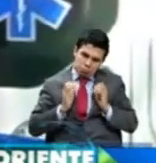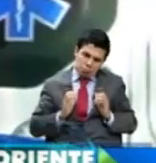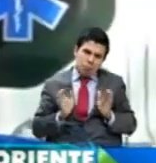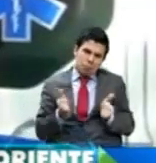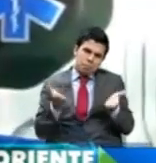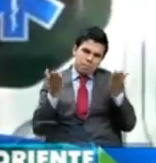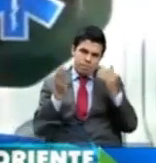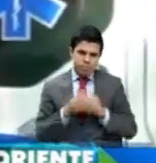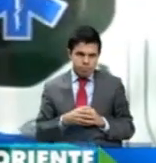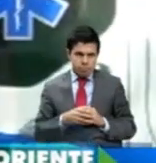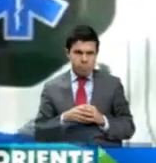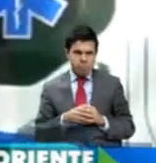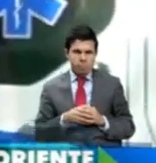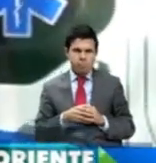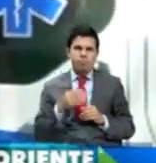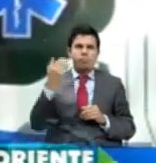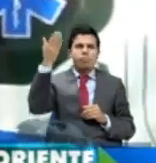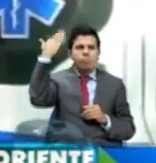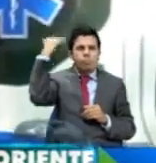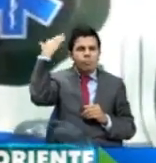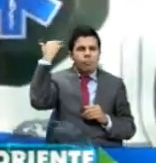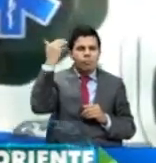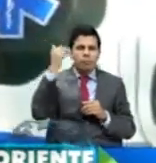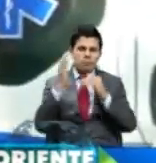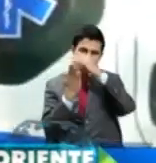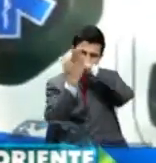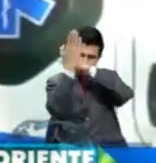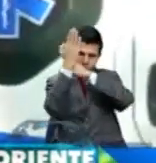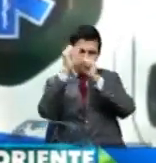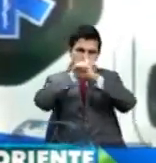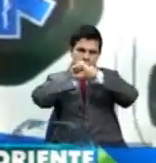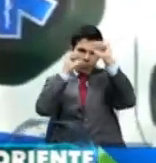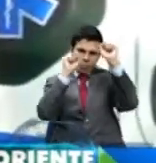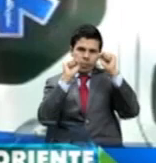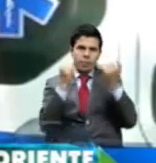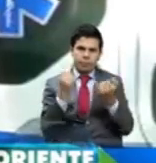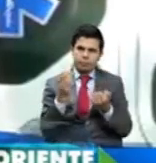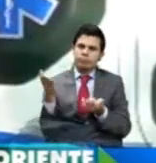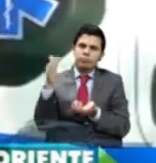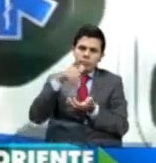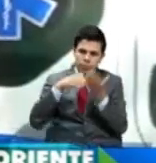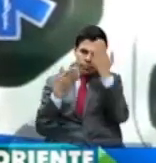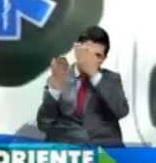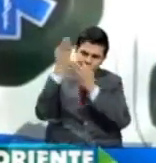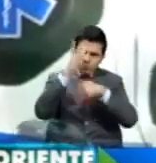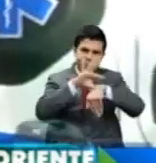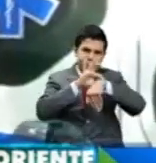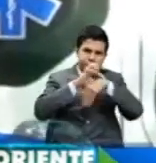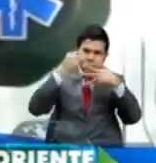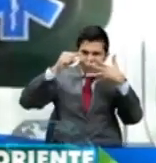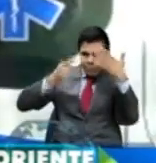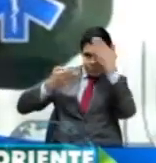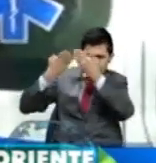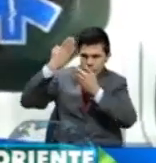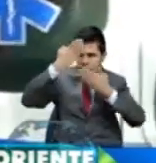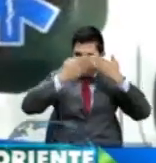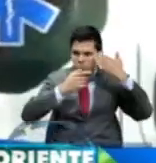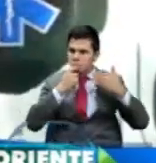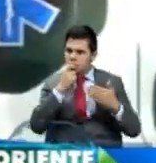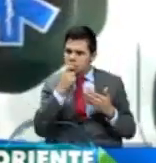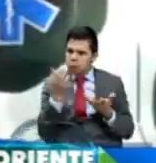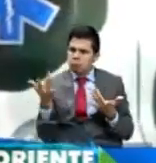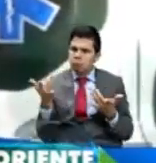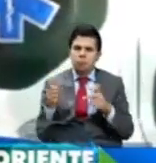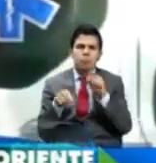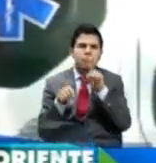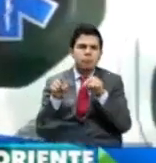Sí, en horas de la madrugada y ahorita en horas de la mañana fueron nuevamente valorados por las diferentes especialidades y están en espera,